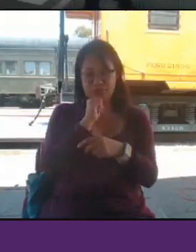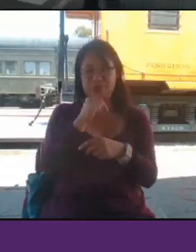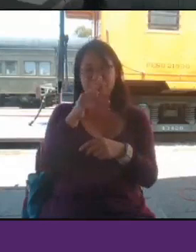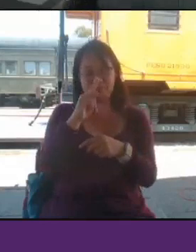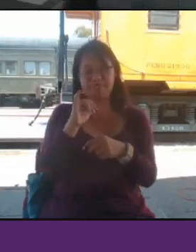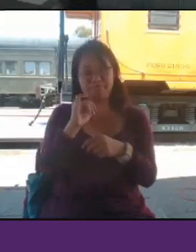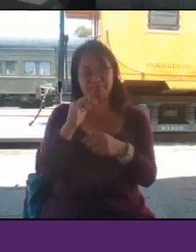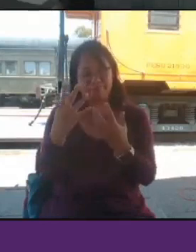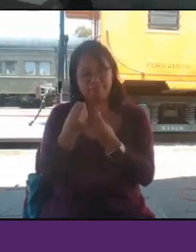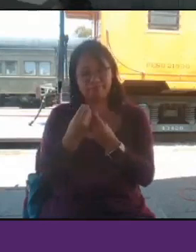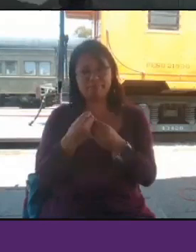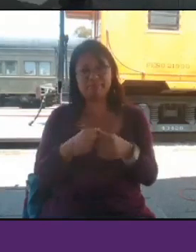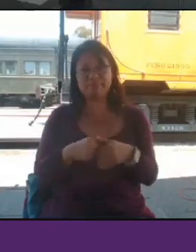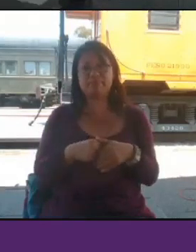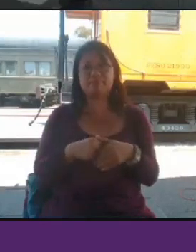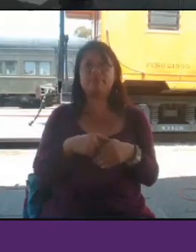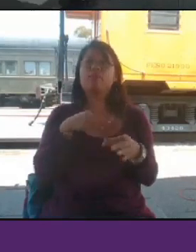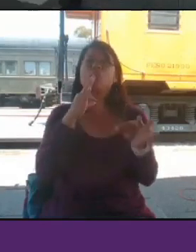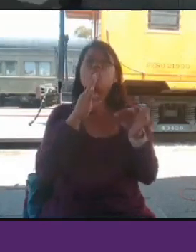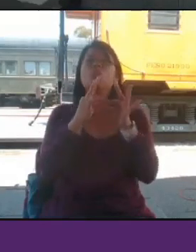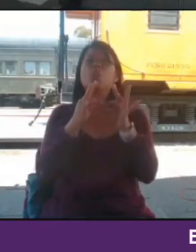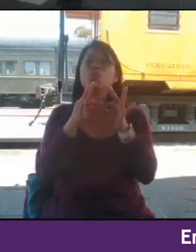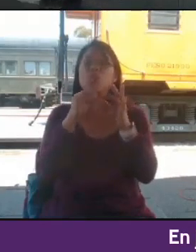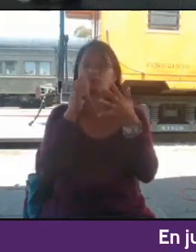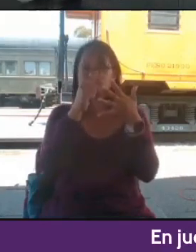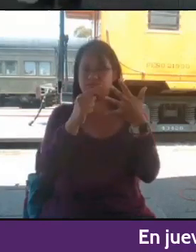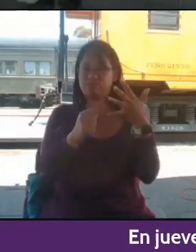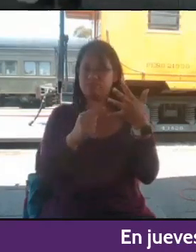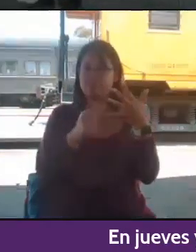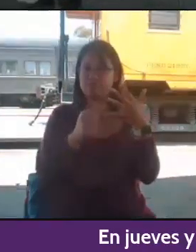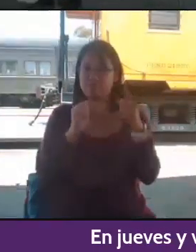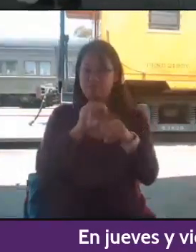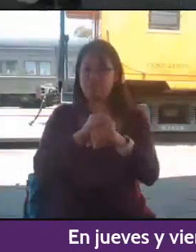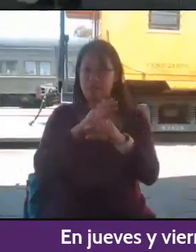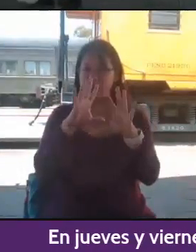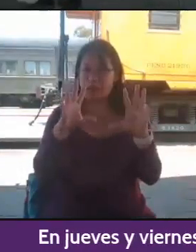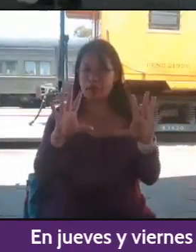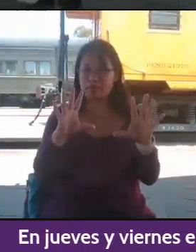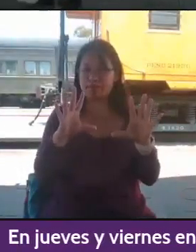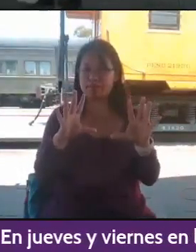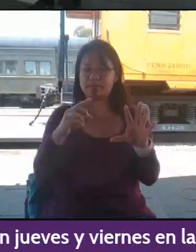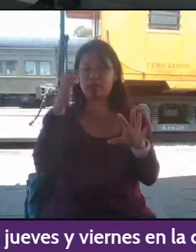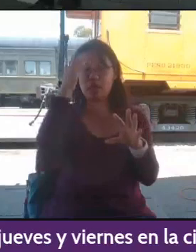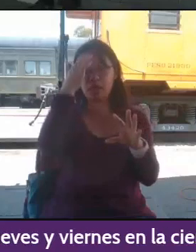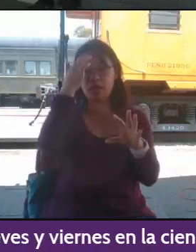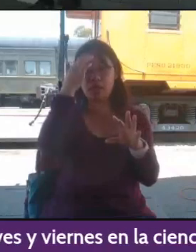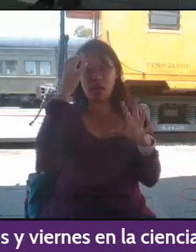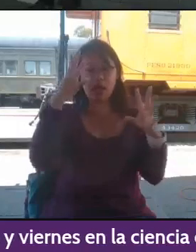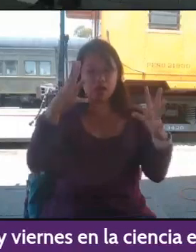Ahora, algunos puntos que quiero dejar claros en lo que trabajamos, el rescate de fauna, el rescate de vida